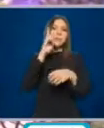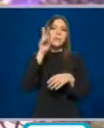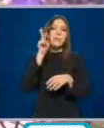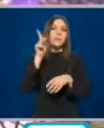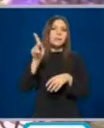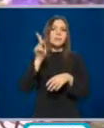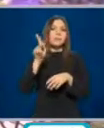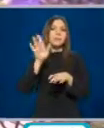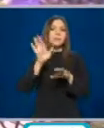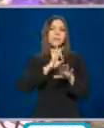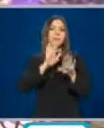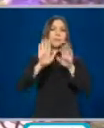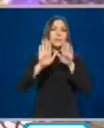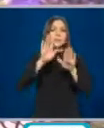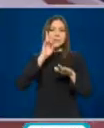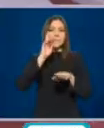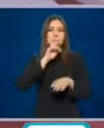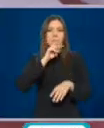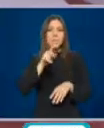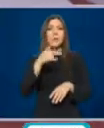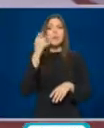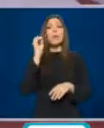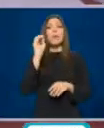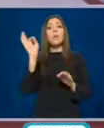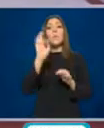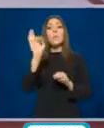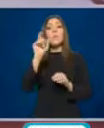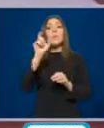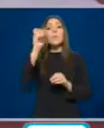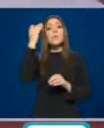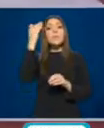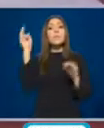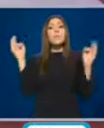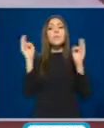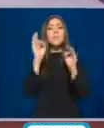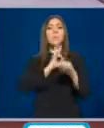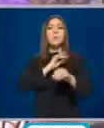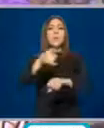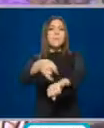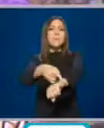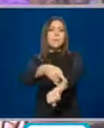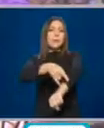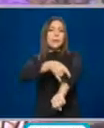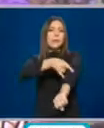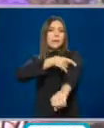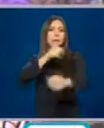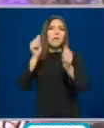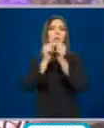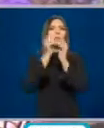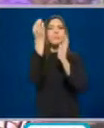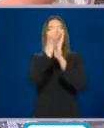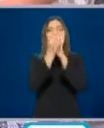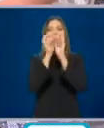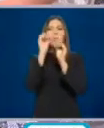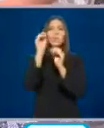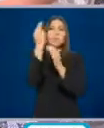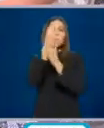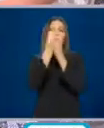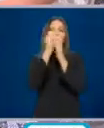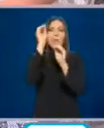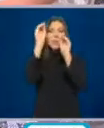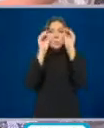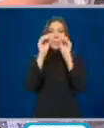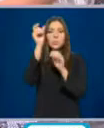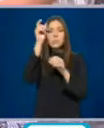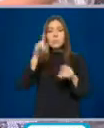esto. O cuando hay época de frío, entonces algunas medias que tengan como algún estampado podemos hacer un poquito que crezcan y que se vean como un poquito más. Esa sería